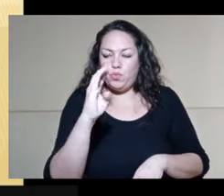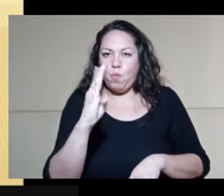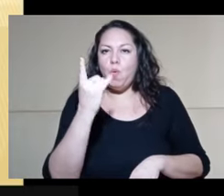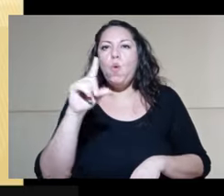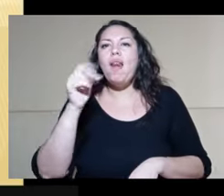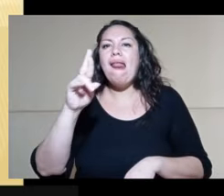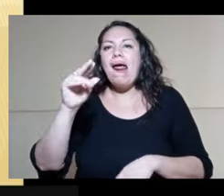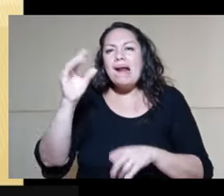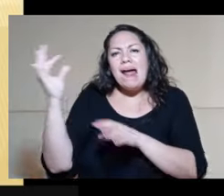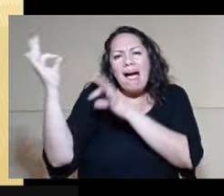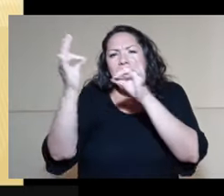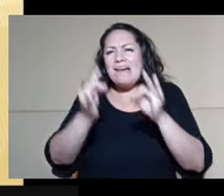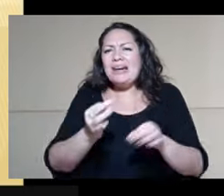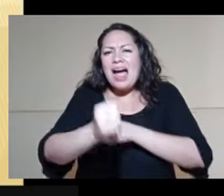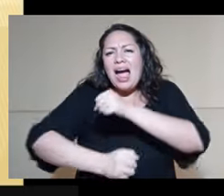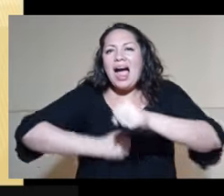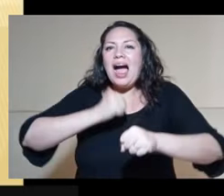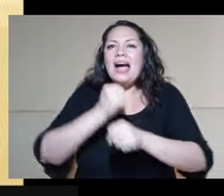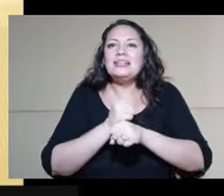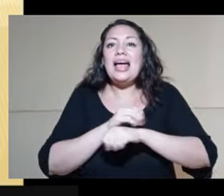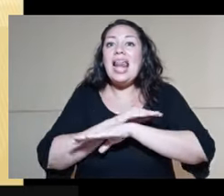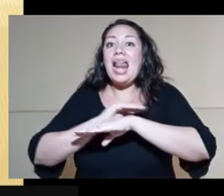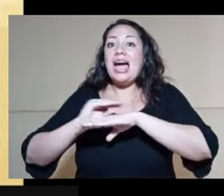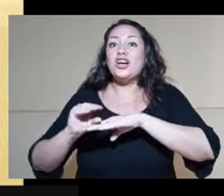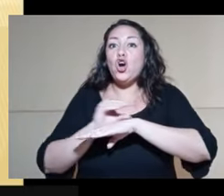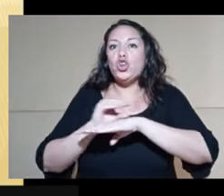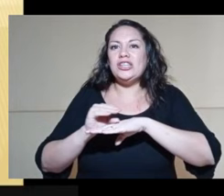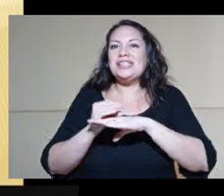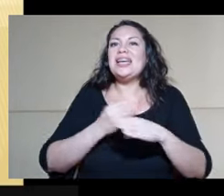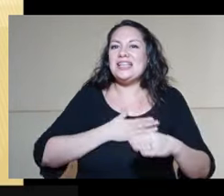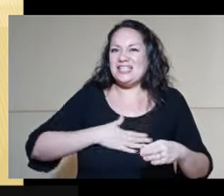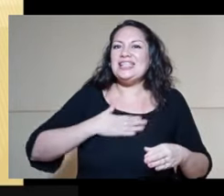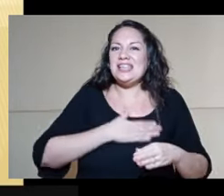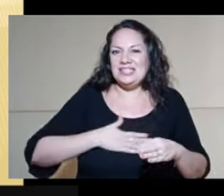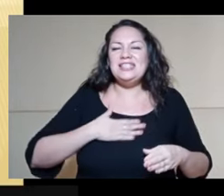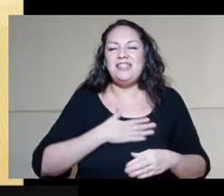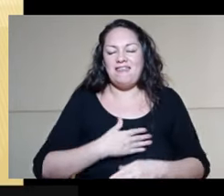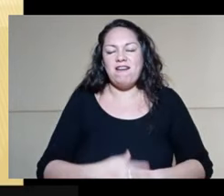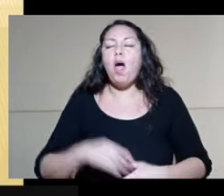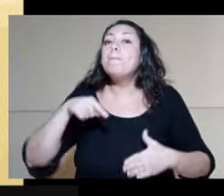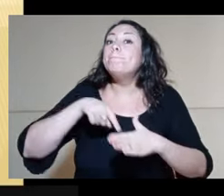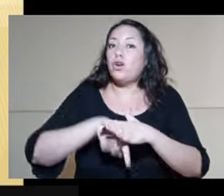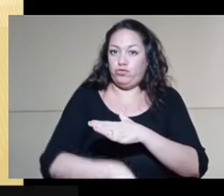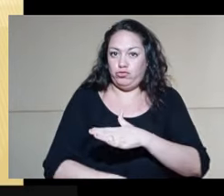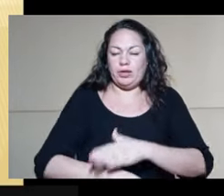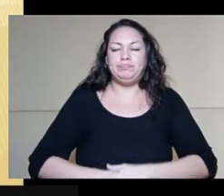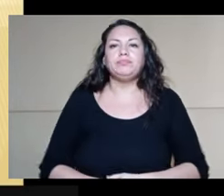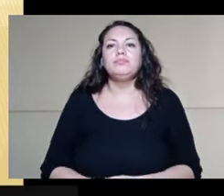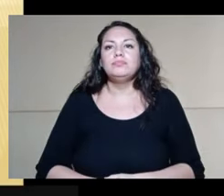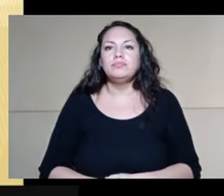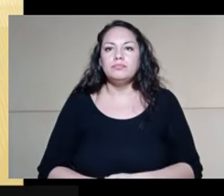a la corteza sensitiva llegaba. ¿Eh? Entonces, el equilibrio y la sensación vestibular también es de la